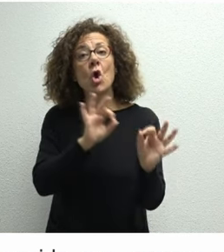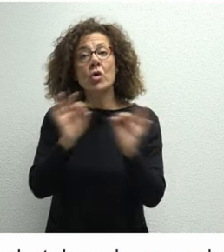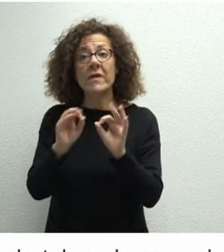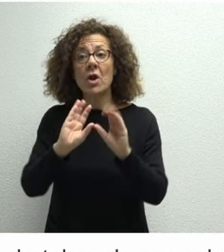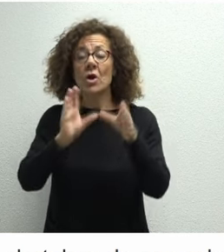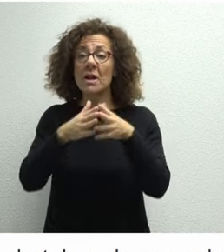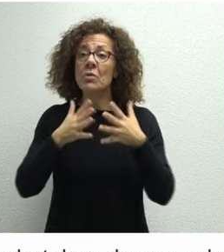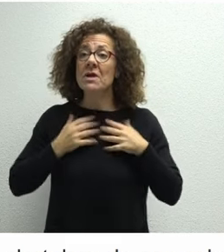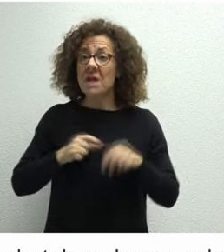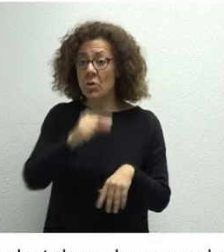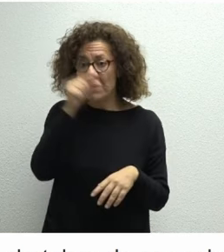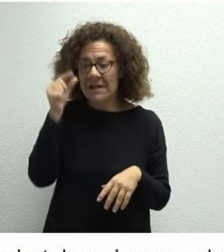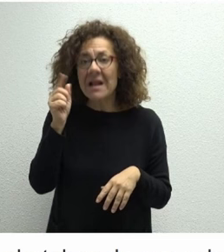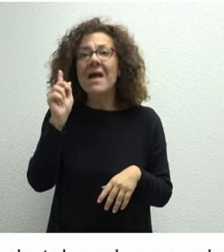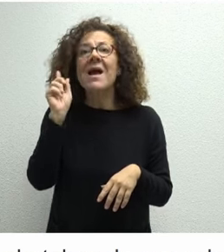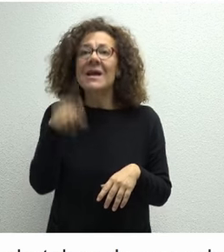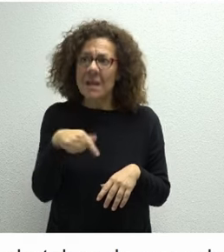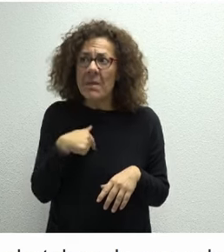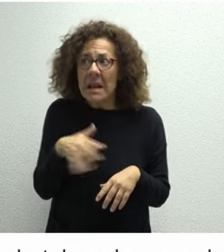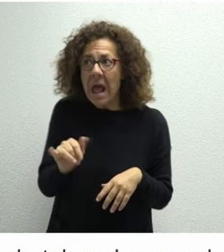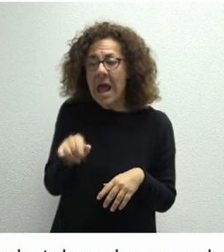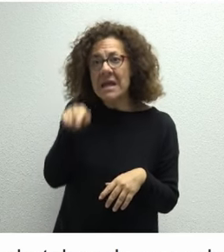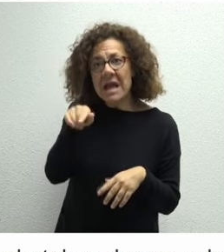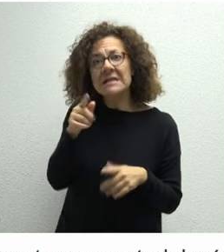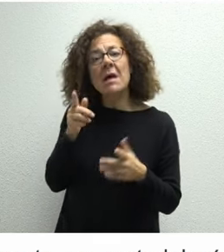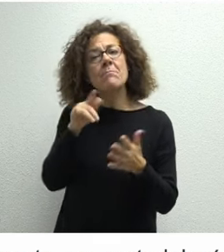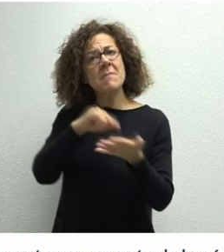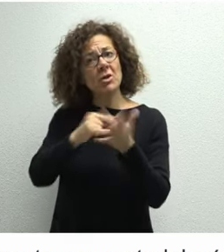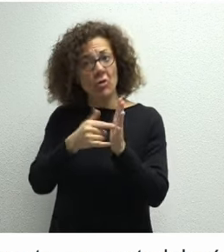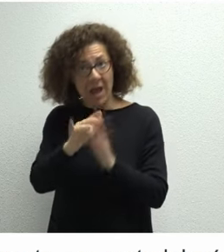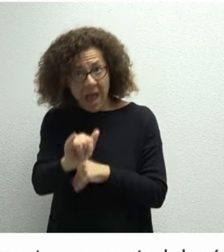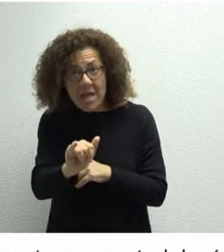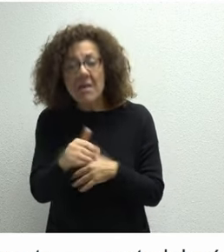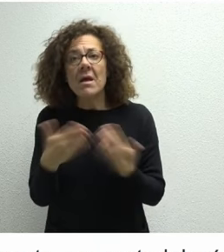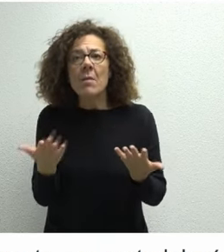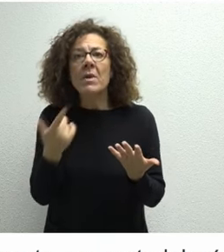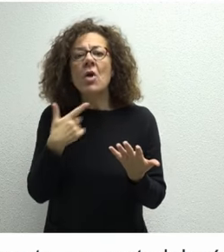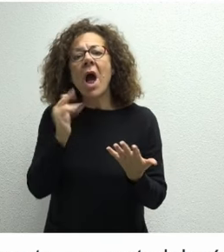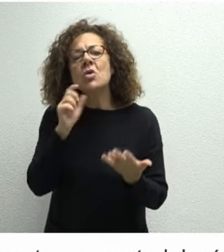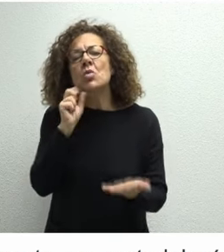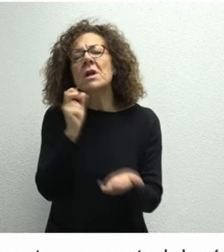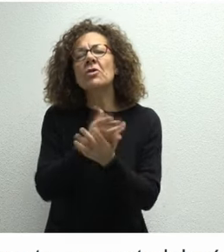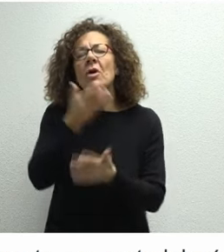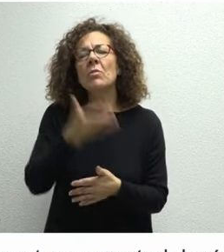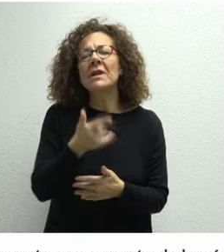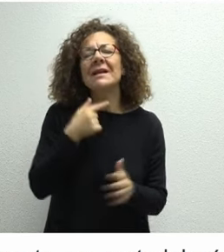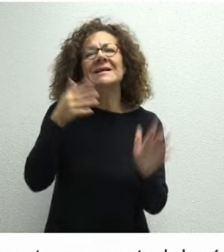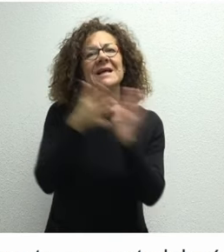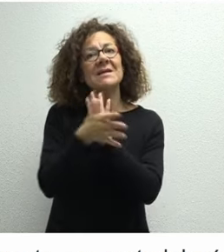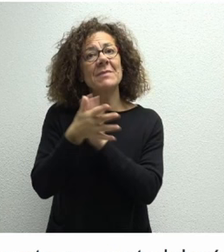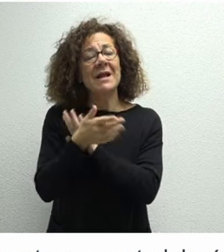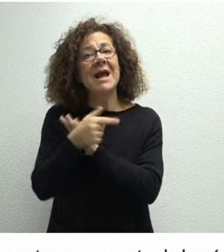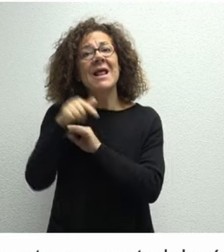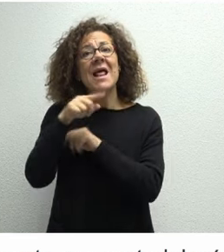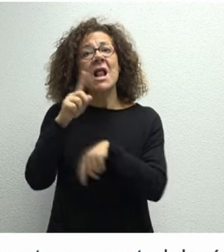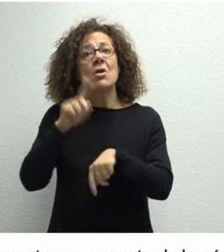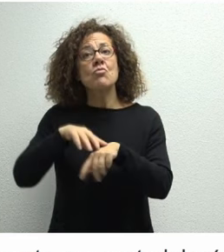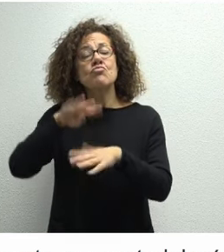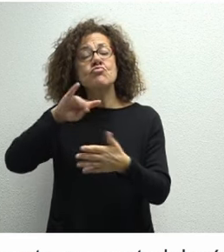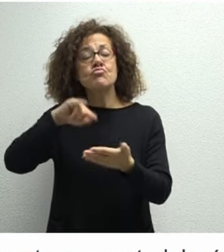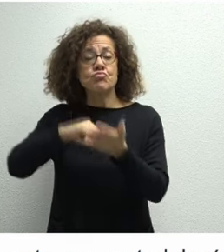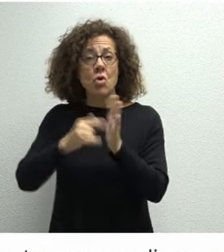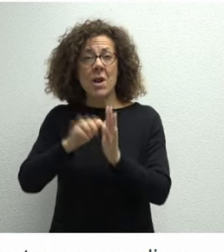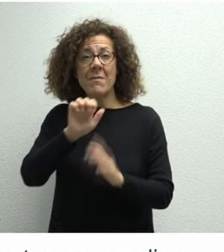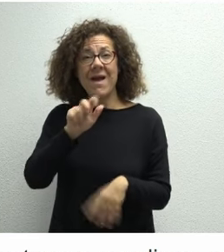equipo de Salud Mental que también la disponemos es esa metodología Pero bueno Tenemos un gran reto que es contarlo el proyecto B 20 minutos